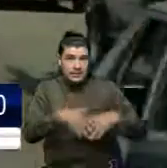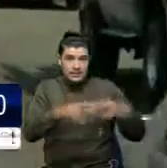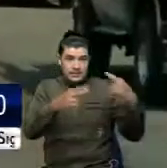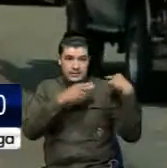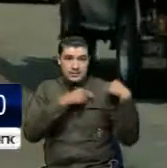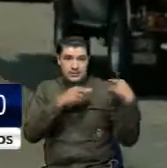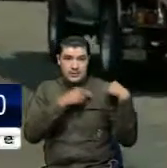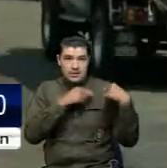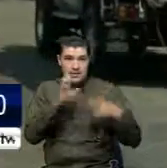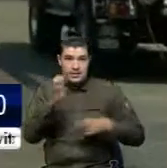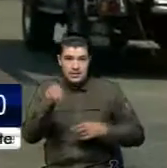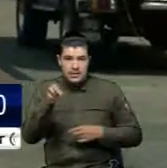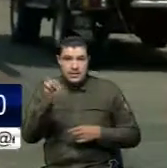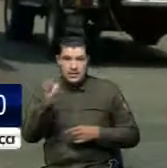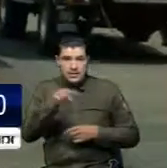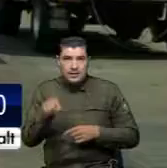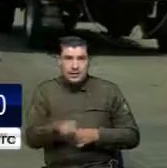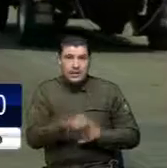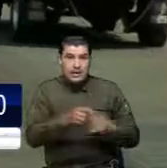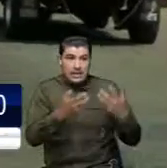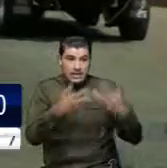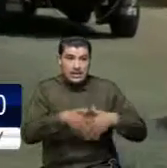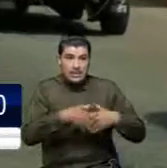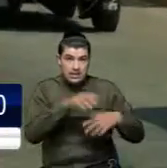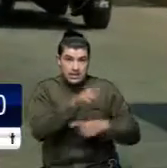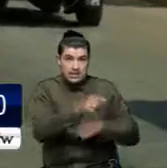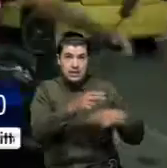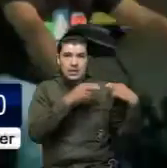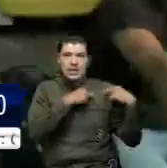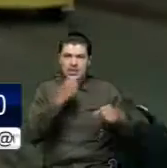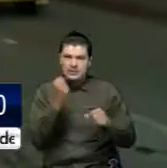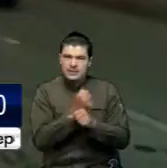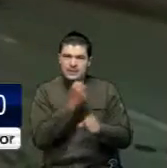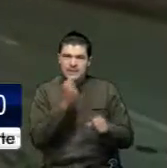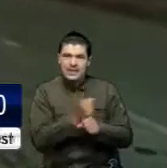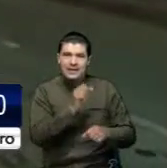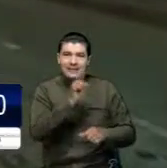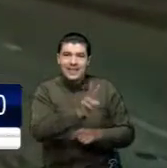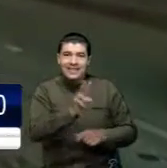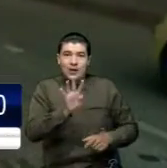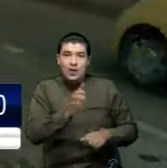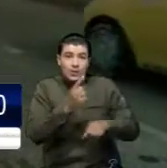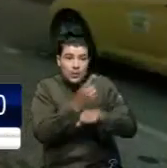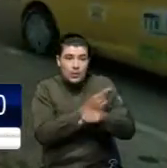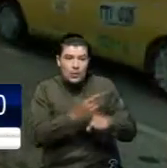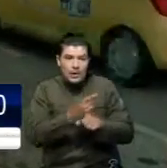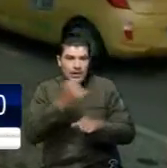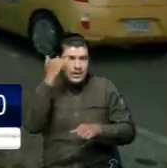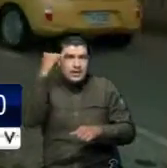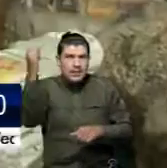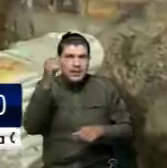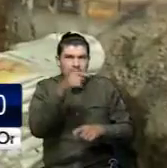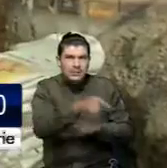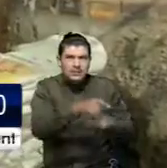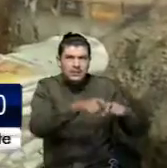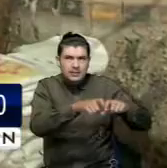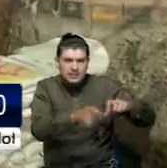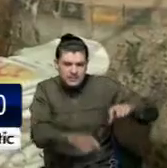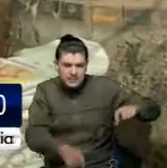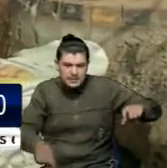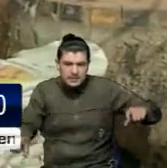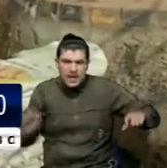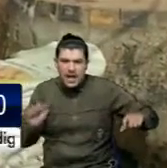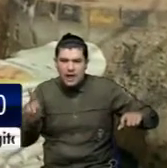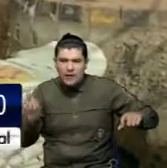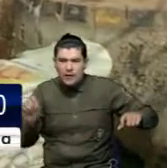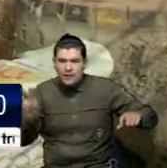contratado el EMPAS las 24 horas del día. La idea es cambiar el viejo colector que fue construido en adobe, pero que